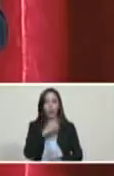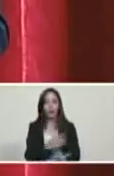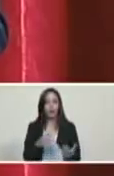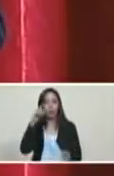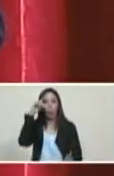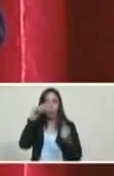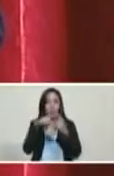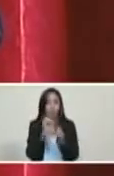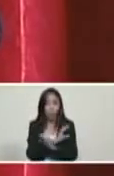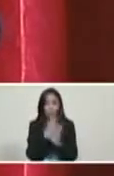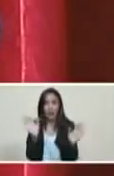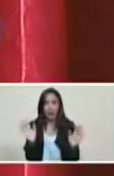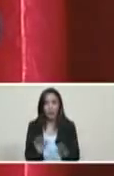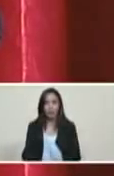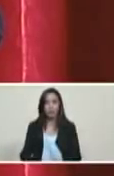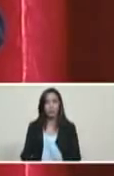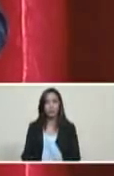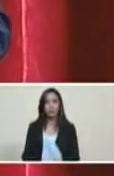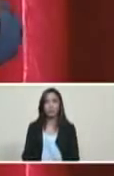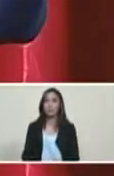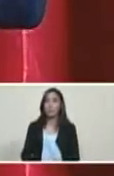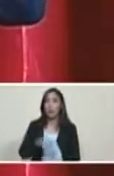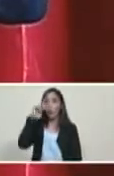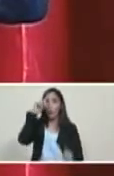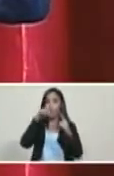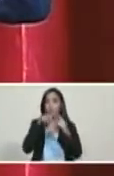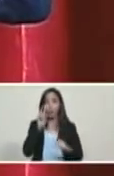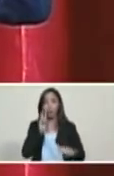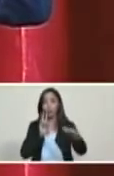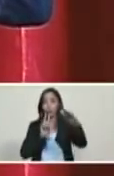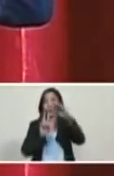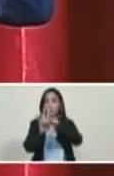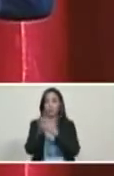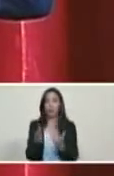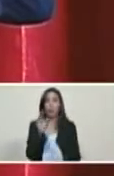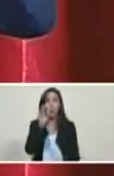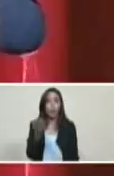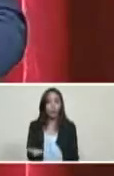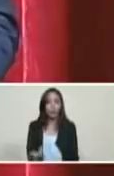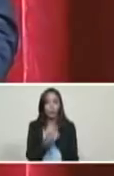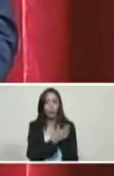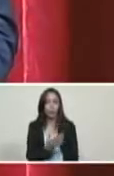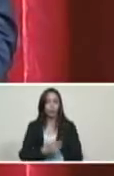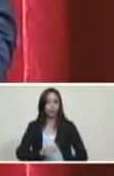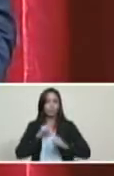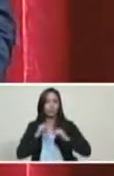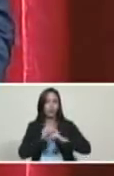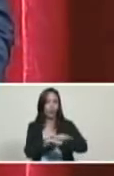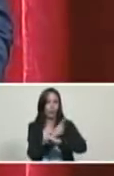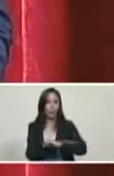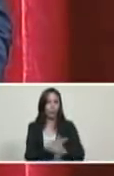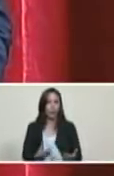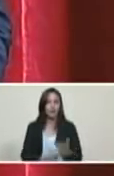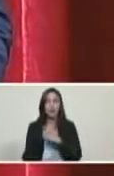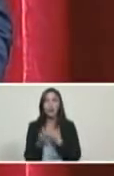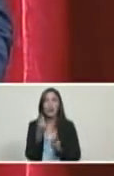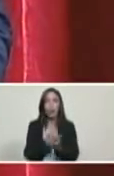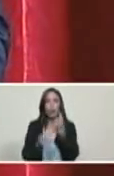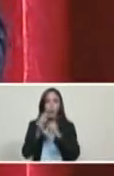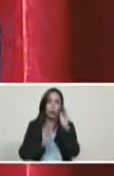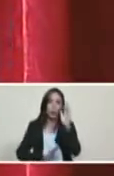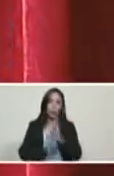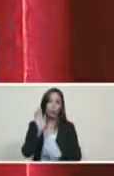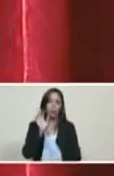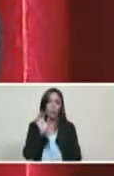clave para ver el futuro con holgura de lo que va a ser la prosperidad económica de este